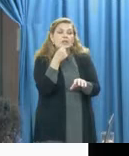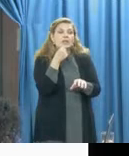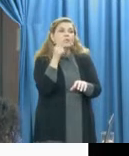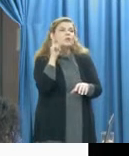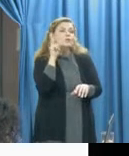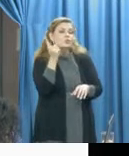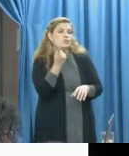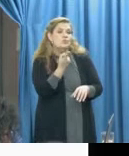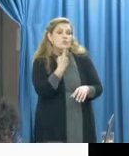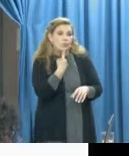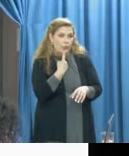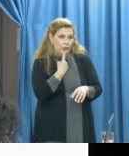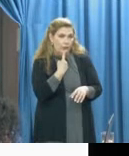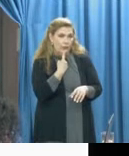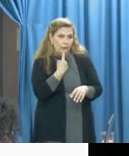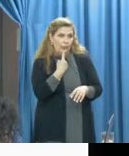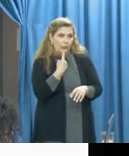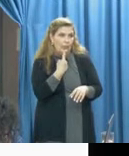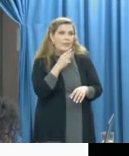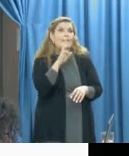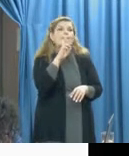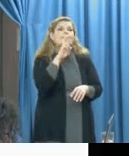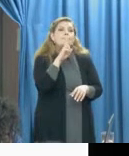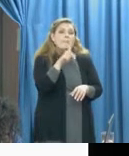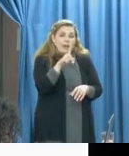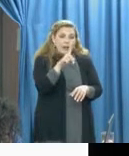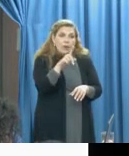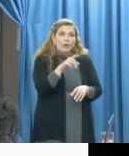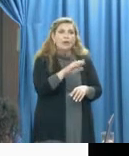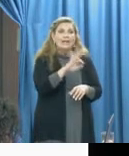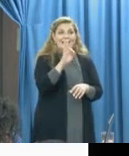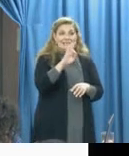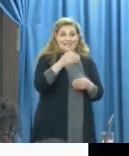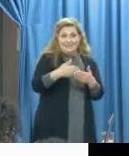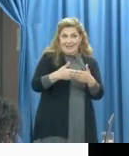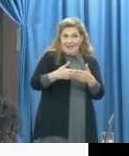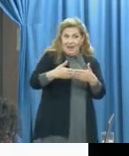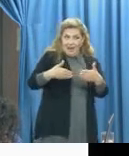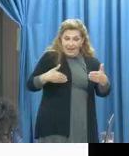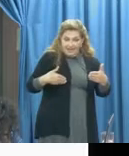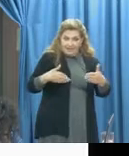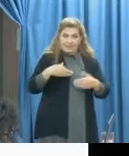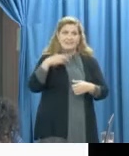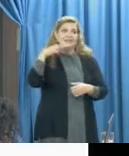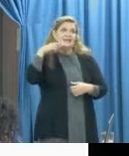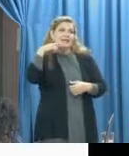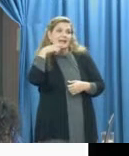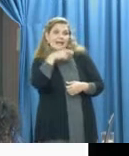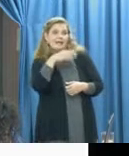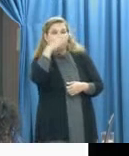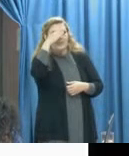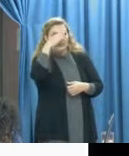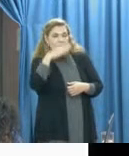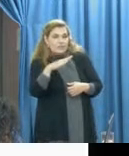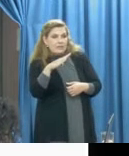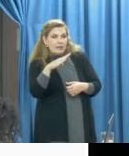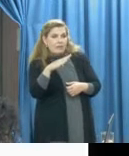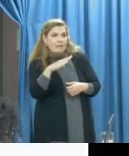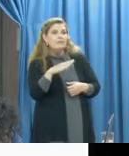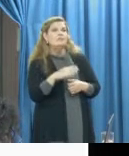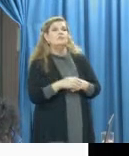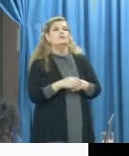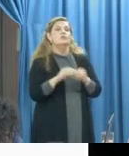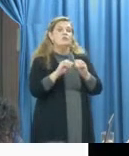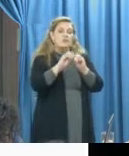auditivo, será mejor mientras muy pronto tengamos un diagnóstico claro,